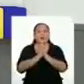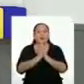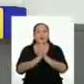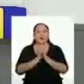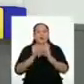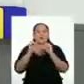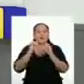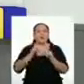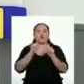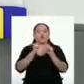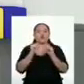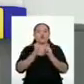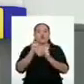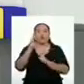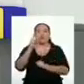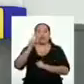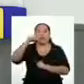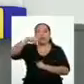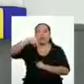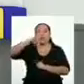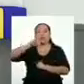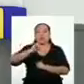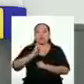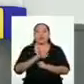ingrese su número de DNI.